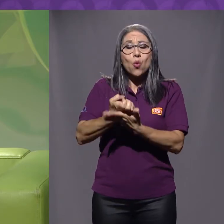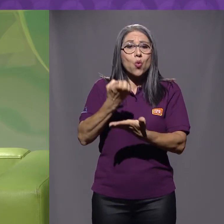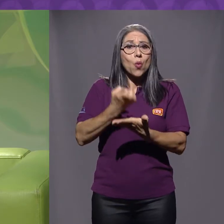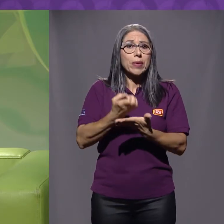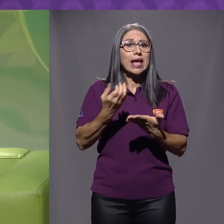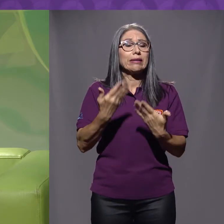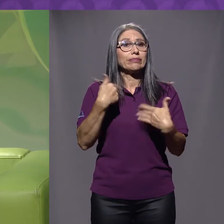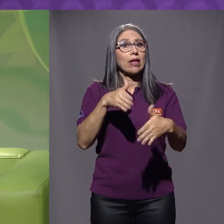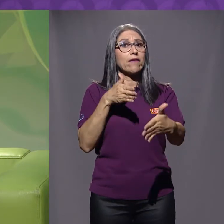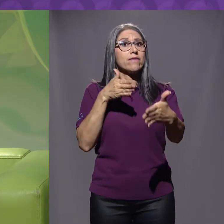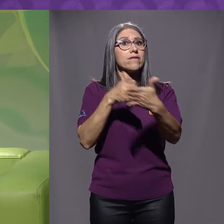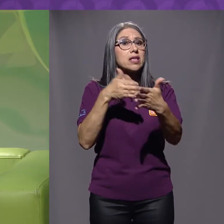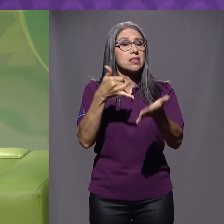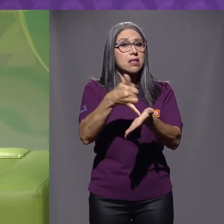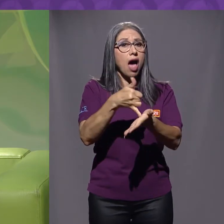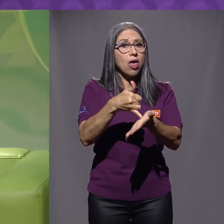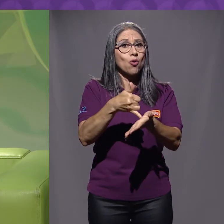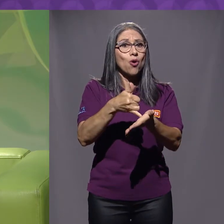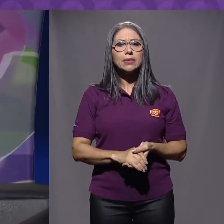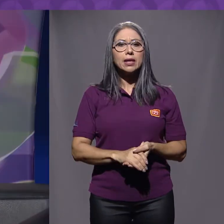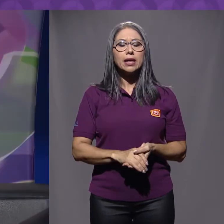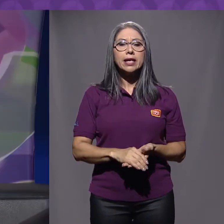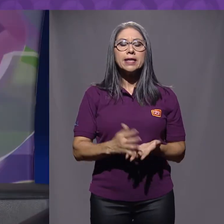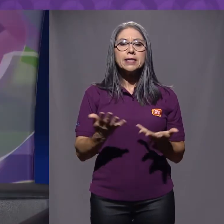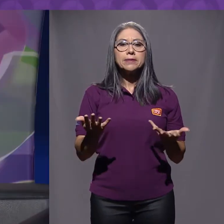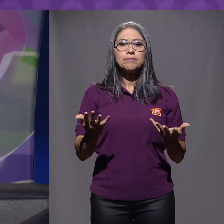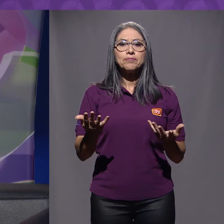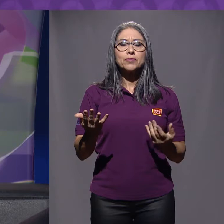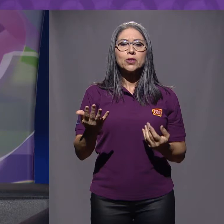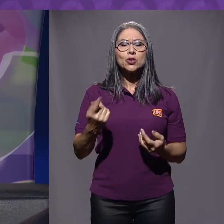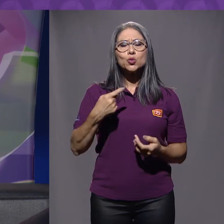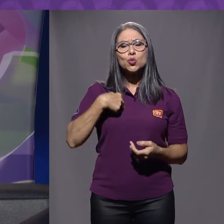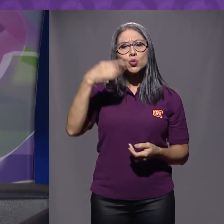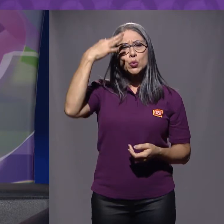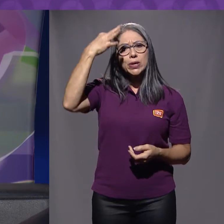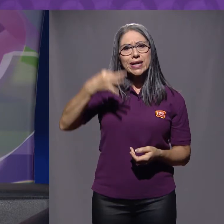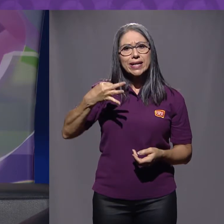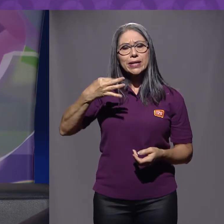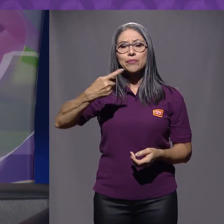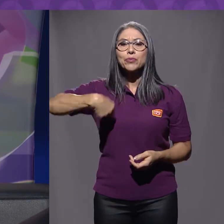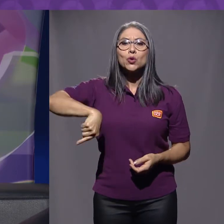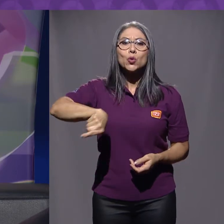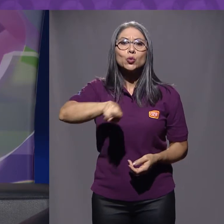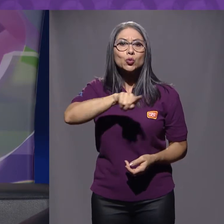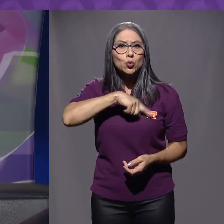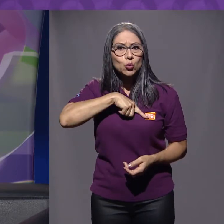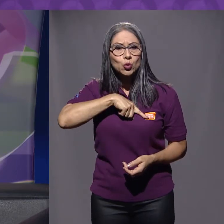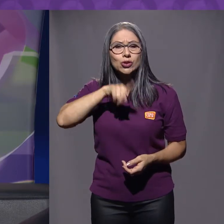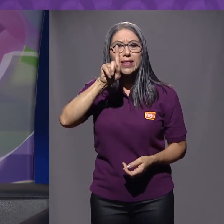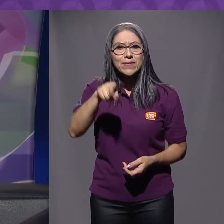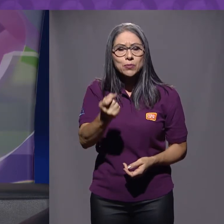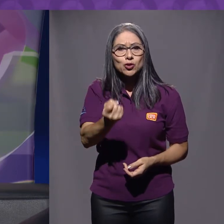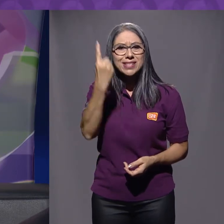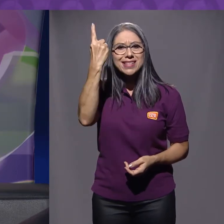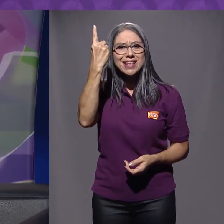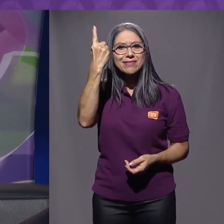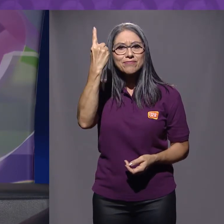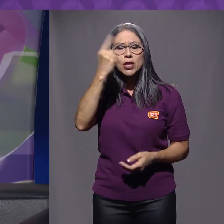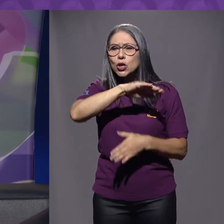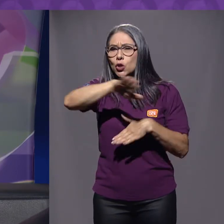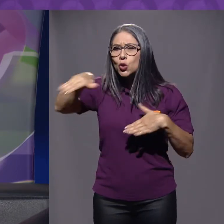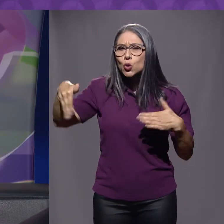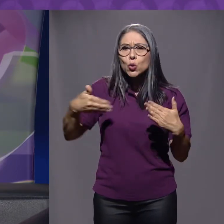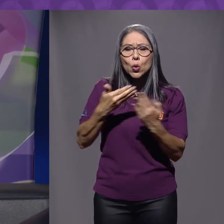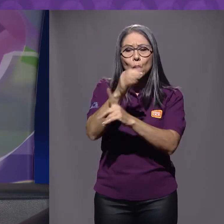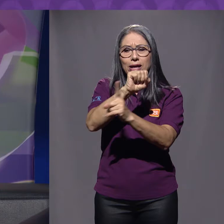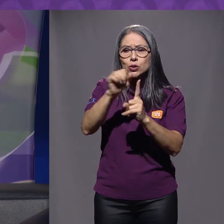afectados y todo el mundo quiere jalar para su saco, ¿verdad? Lo que nosotros tenemos que, creo que, entender, y todos los